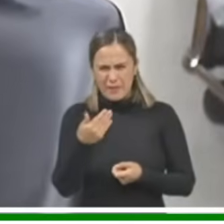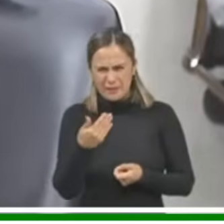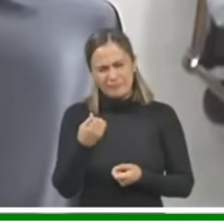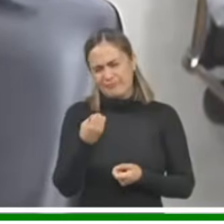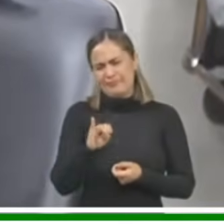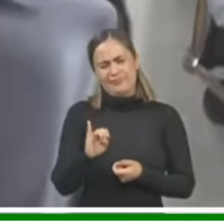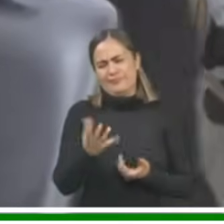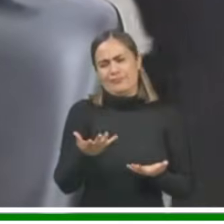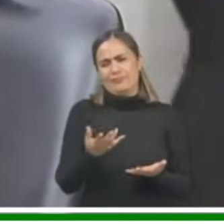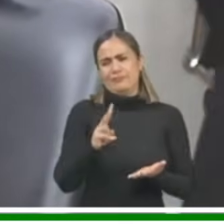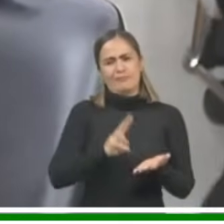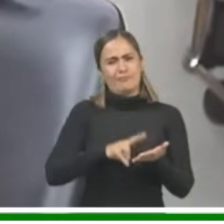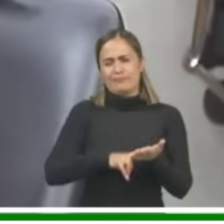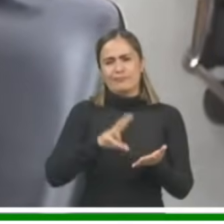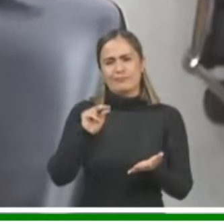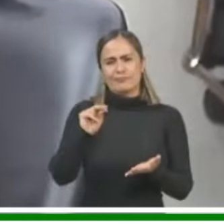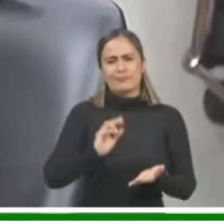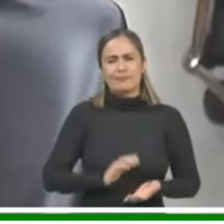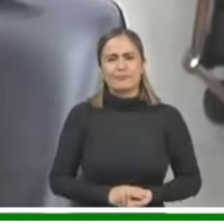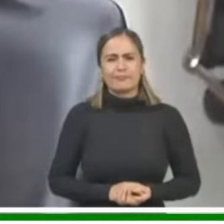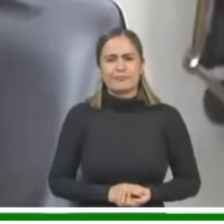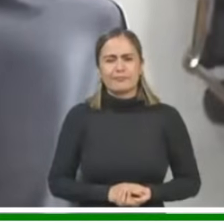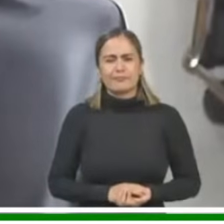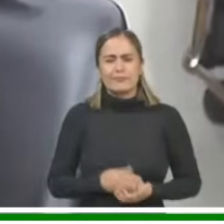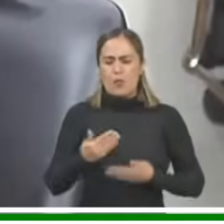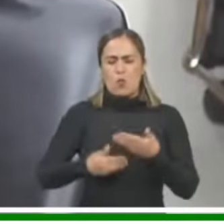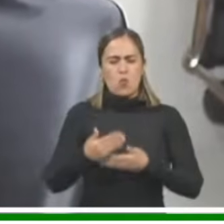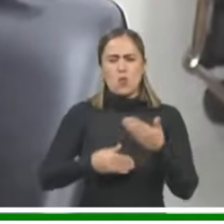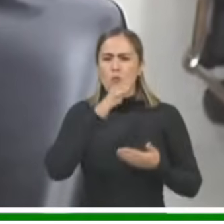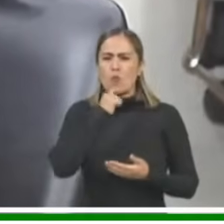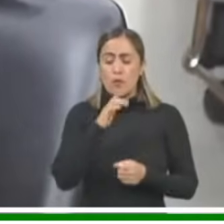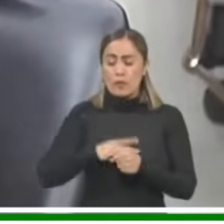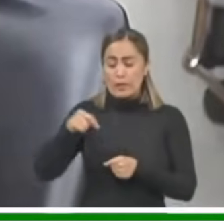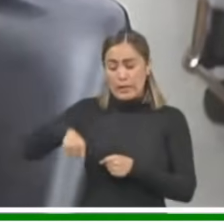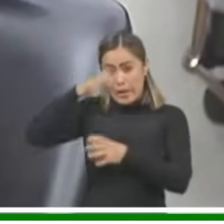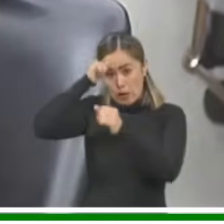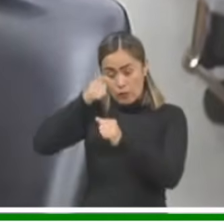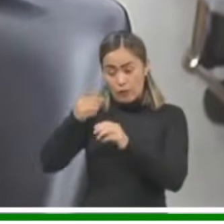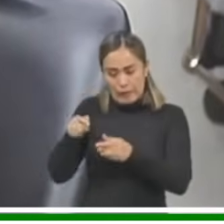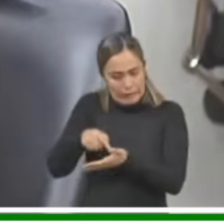ser improcedente, derivado del propio acuerdo, porque dice que tiene que hacerse